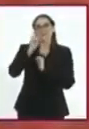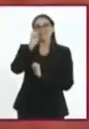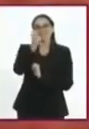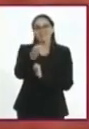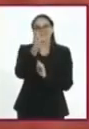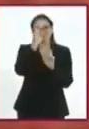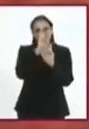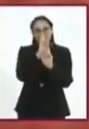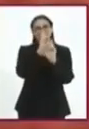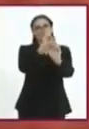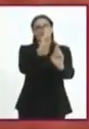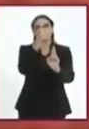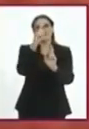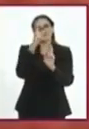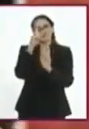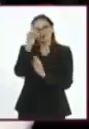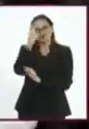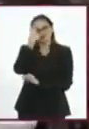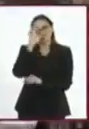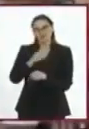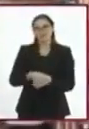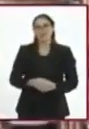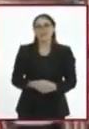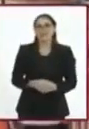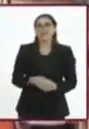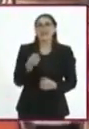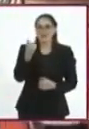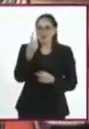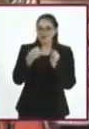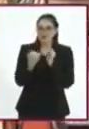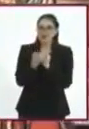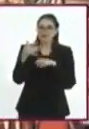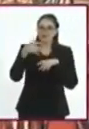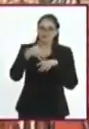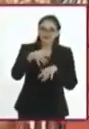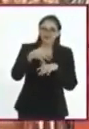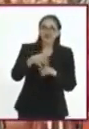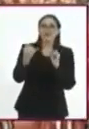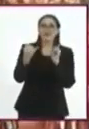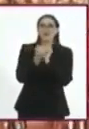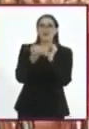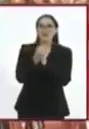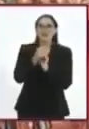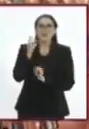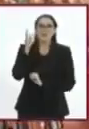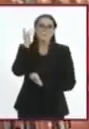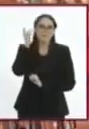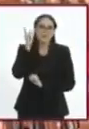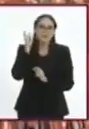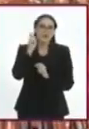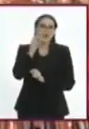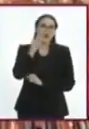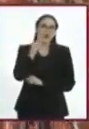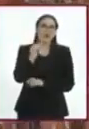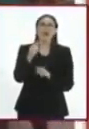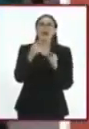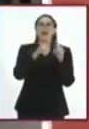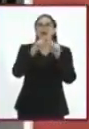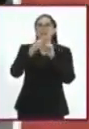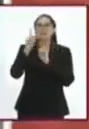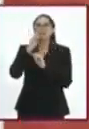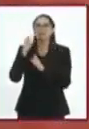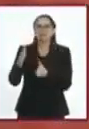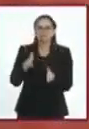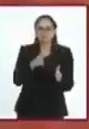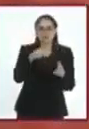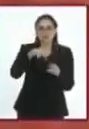de esto son las pastorelas y las festividades de Semana Santa o Corpus Christi, que son representaciones o recorridos que se